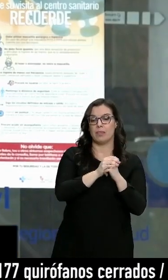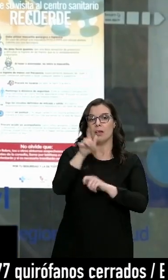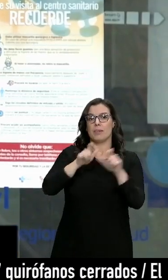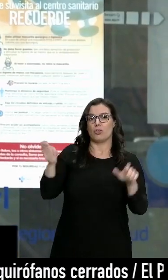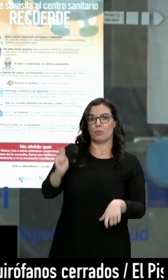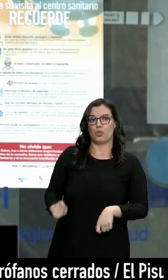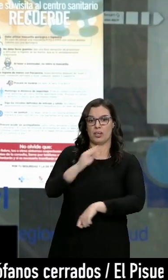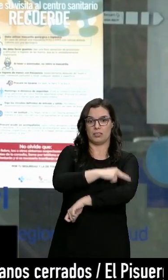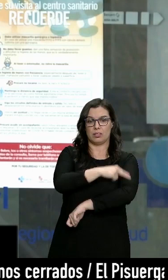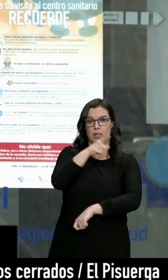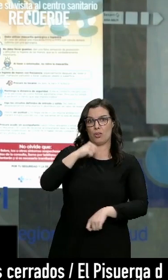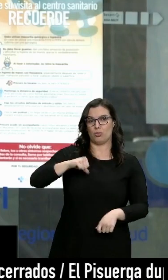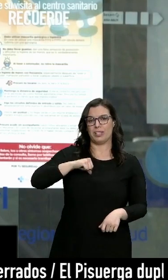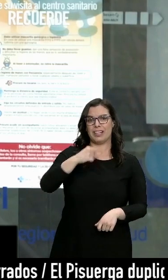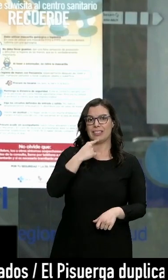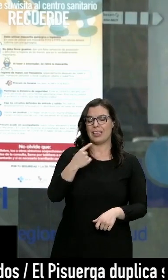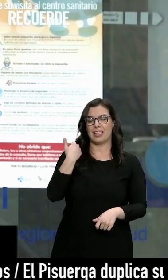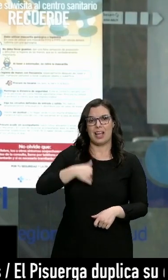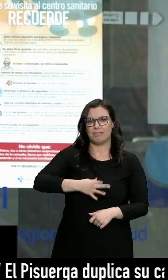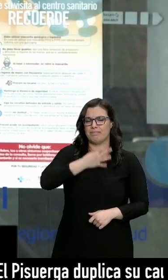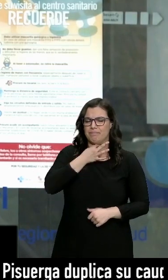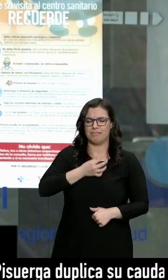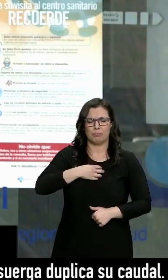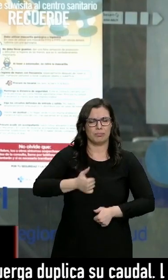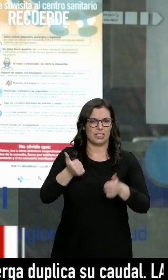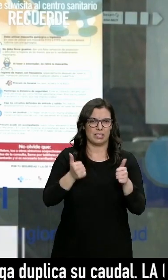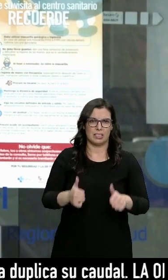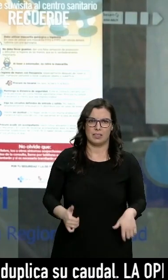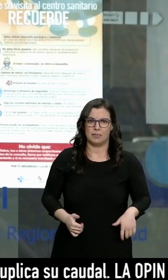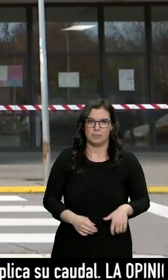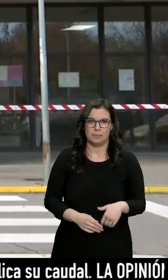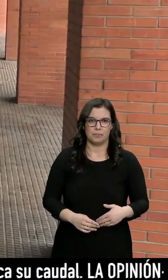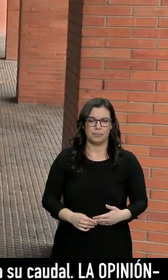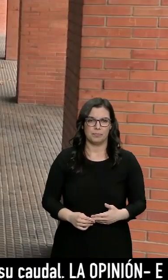sanitarios de este hospital de Ponferrada dicen estar al límite.